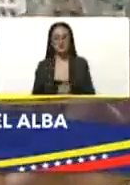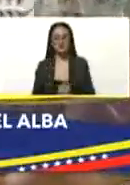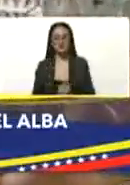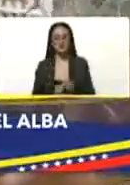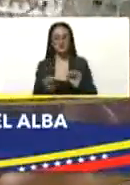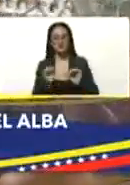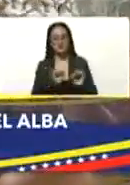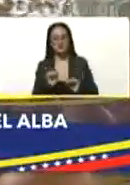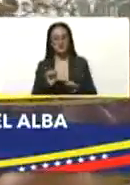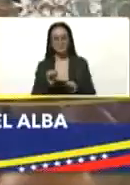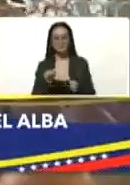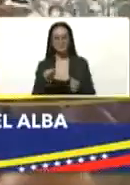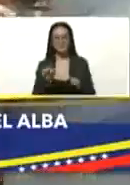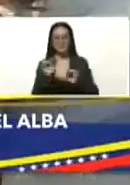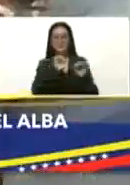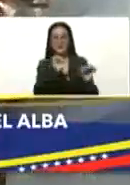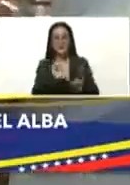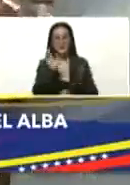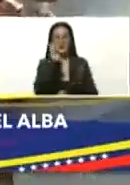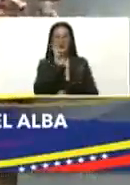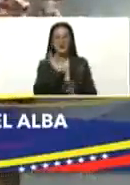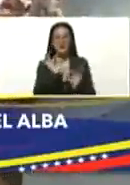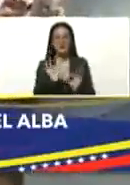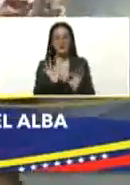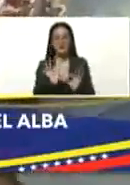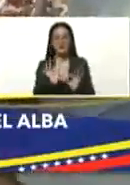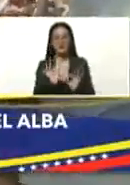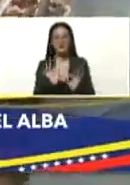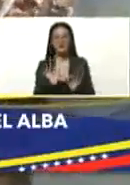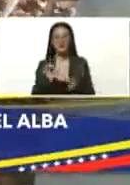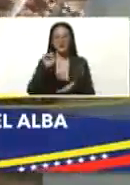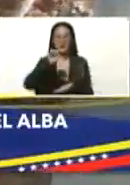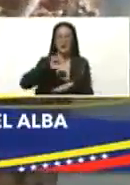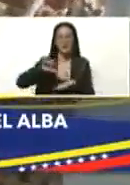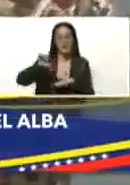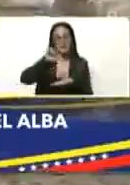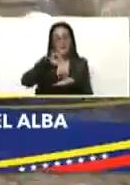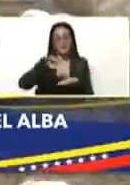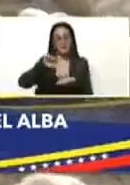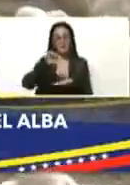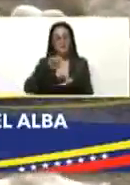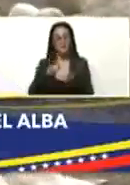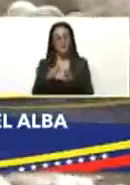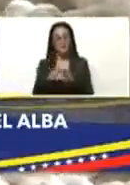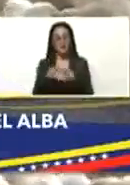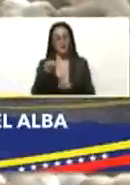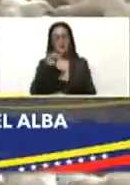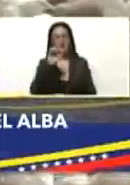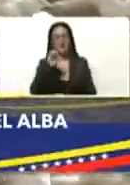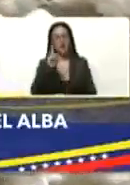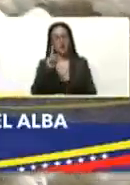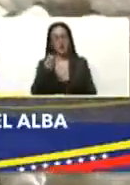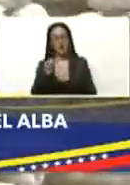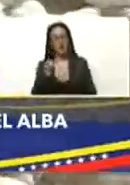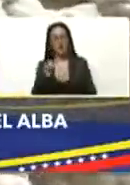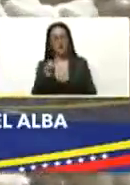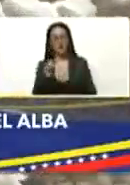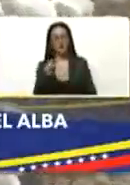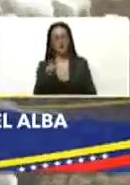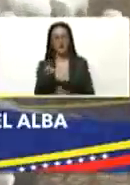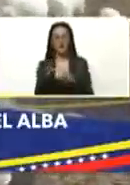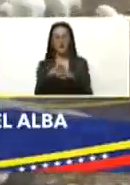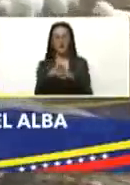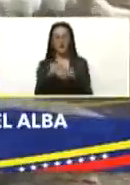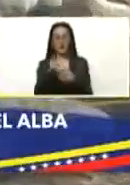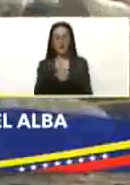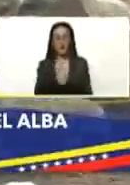bajar el nivel de amoníaco en los galpones, con creolina y yodo, y con todos